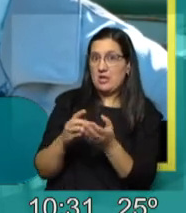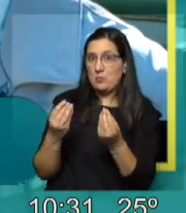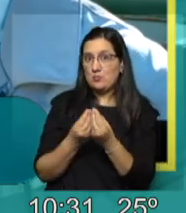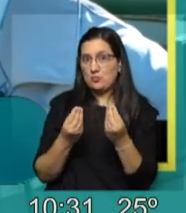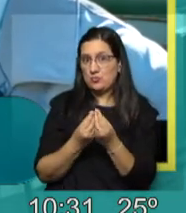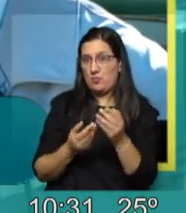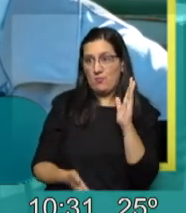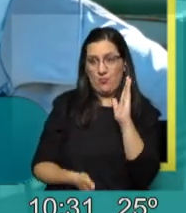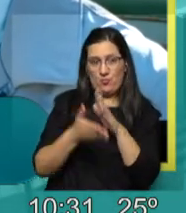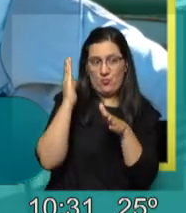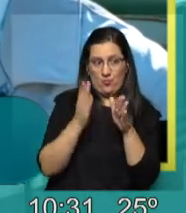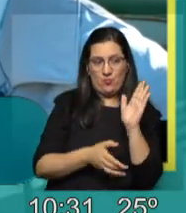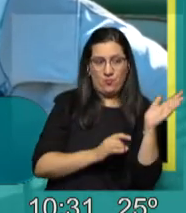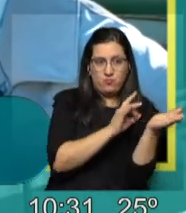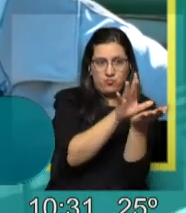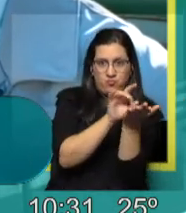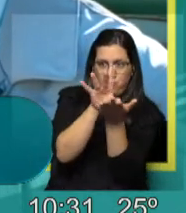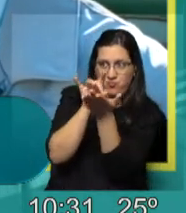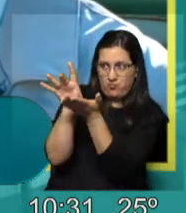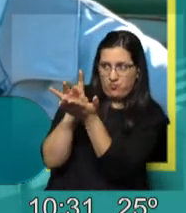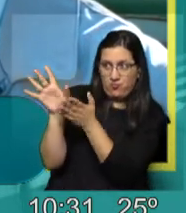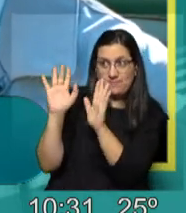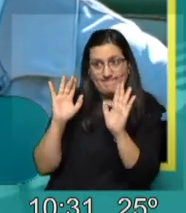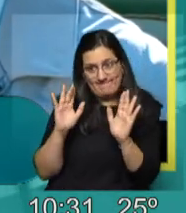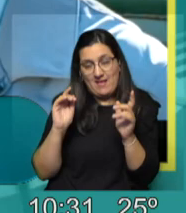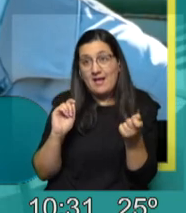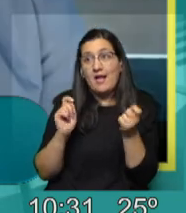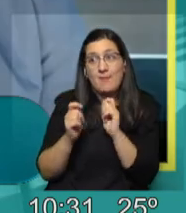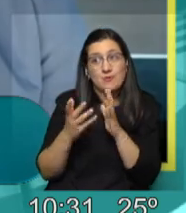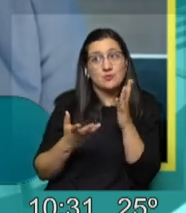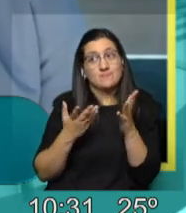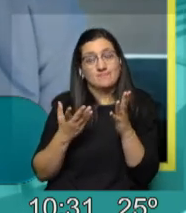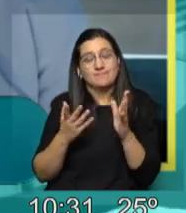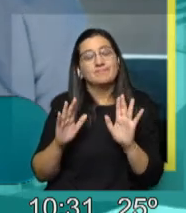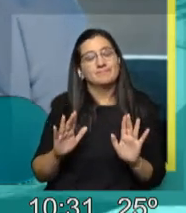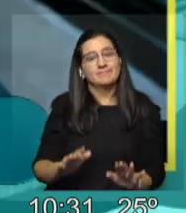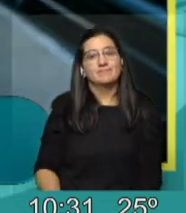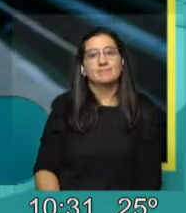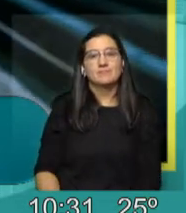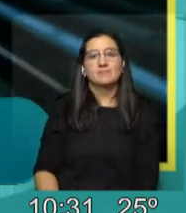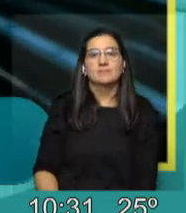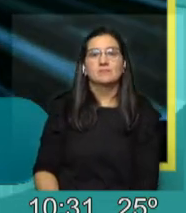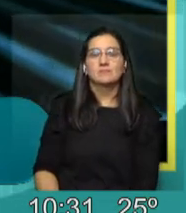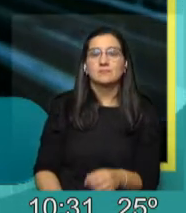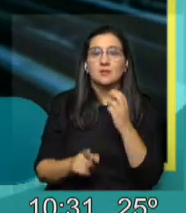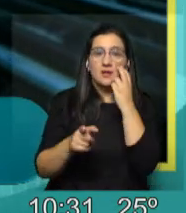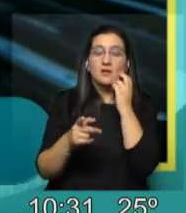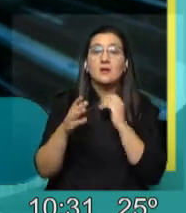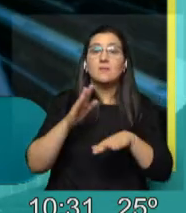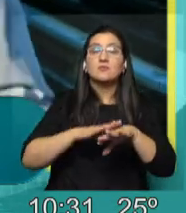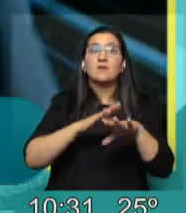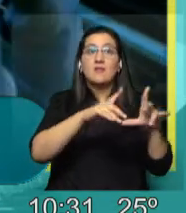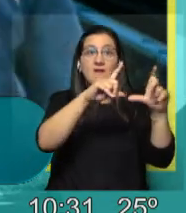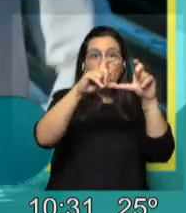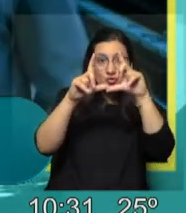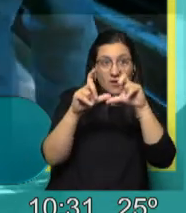sea, la puerta está clara donde queda. Bueno, él es un encargado de fotografía,